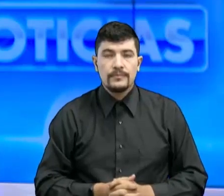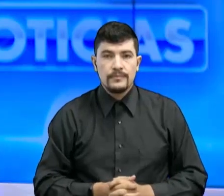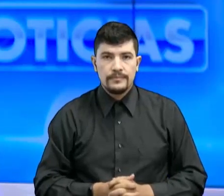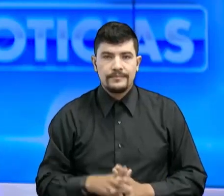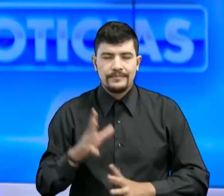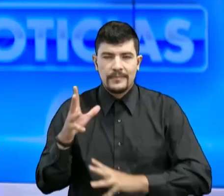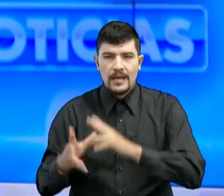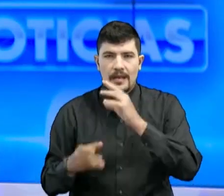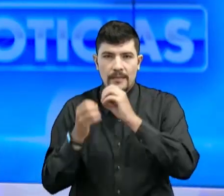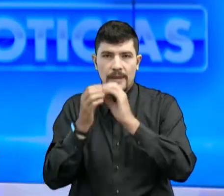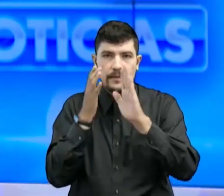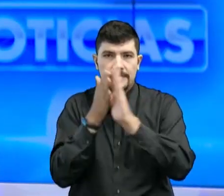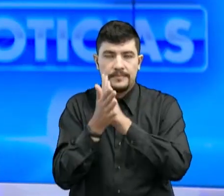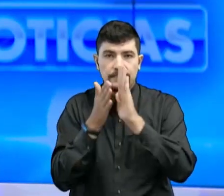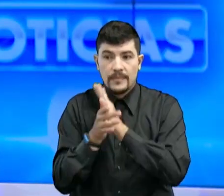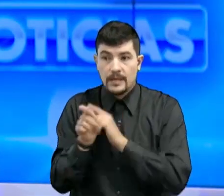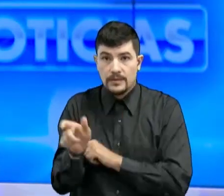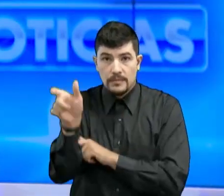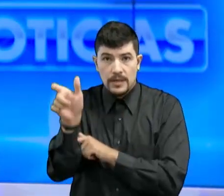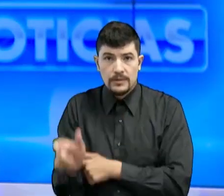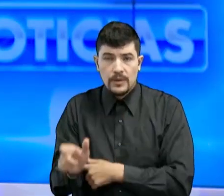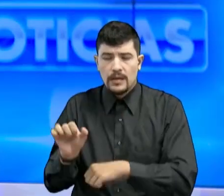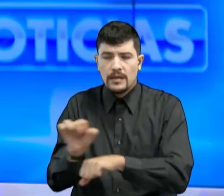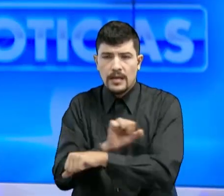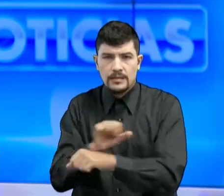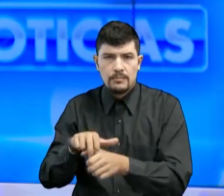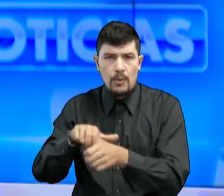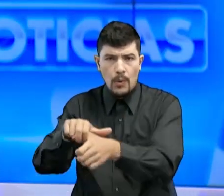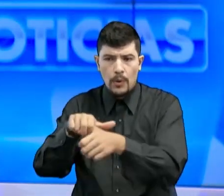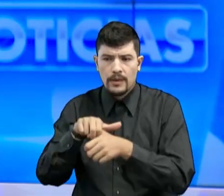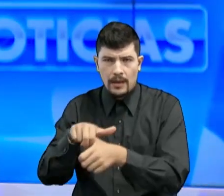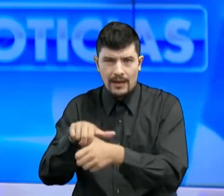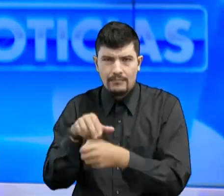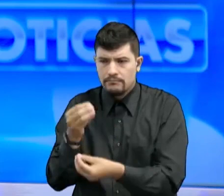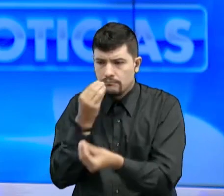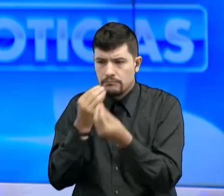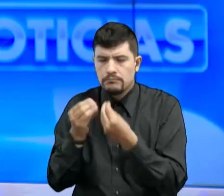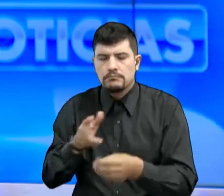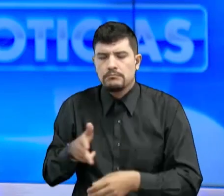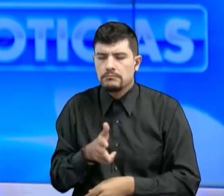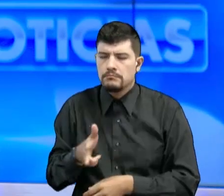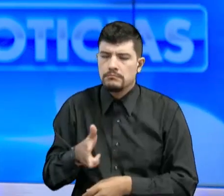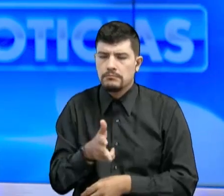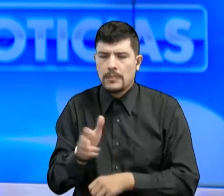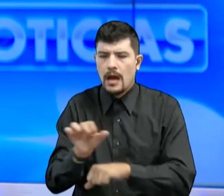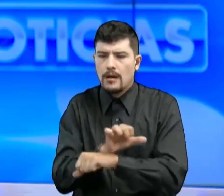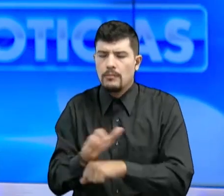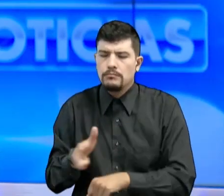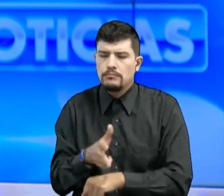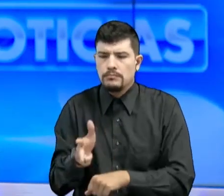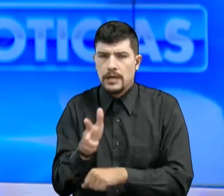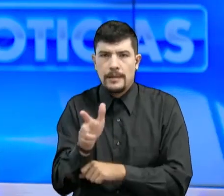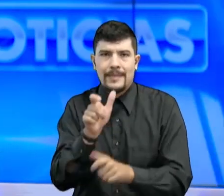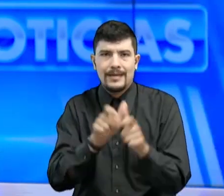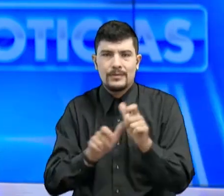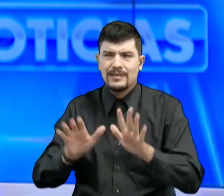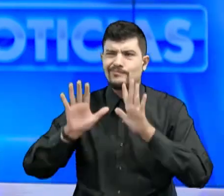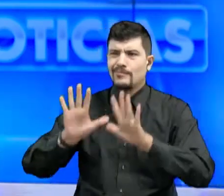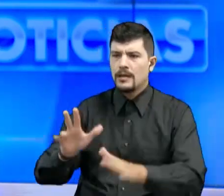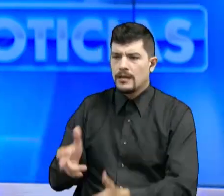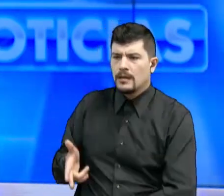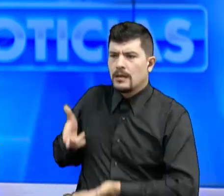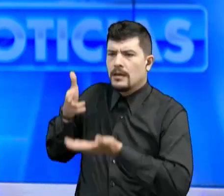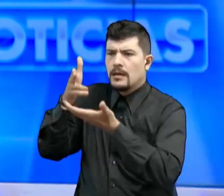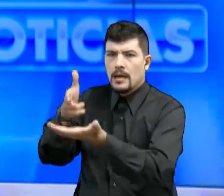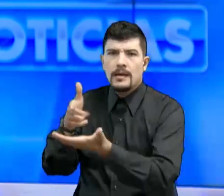Entre tanto, les contamos que un repartidor de productos perecederos murió en las últimas horas cuando desconocidos lo atacaron con un arma de fuego para robarle el